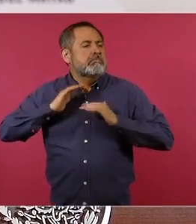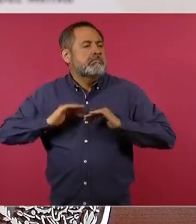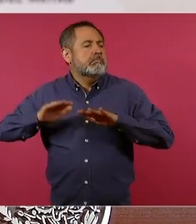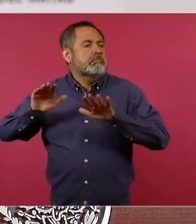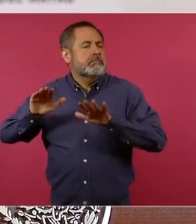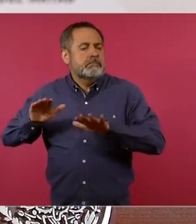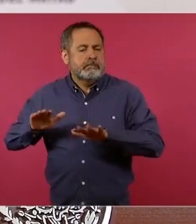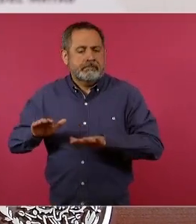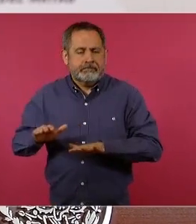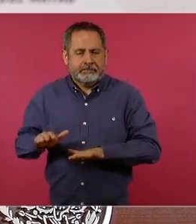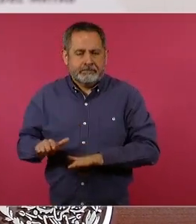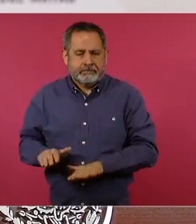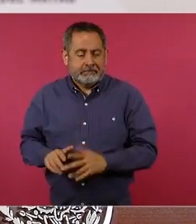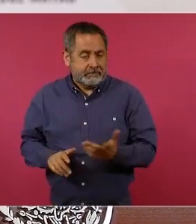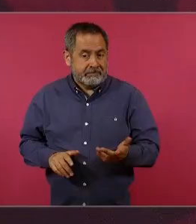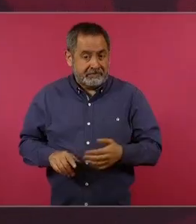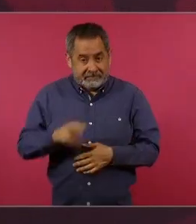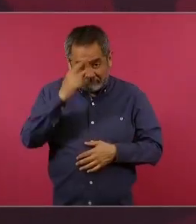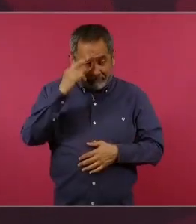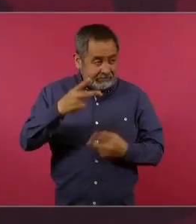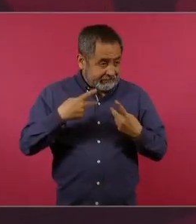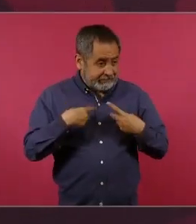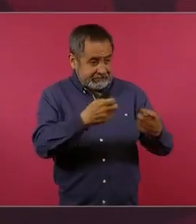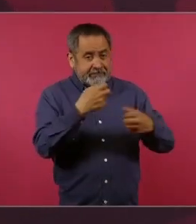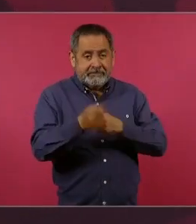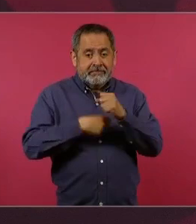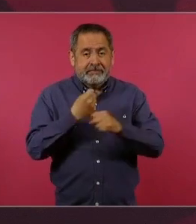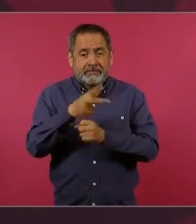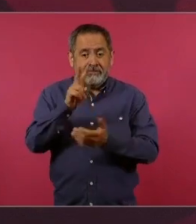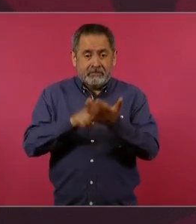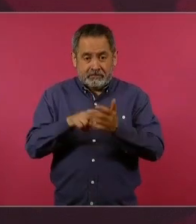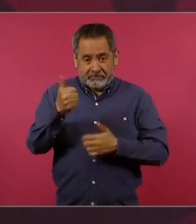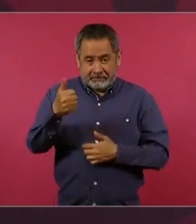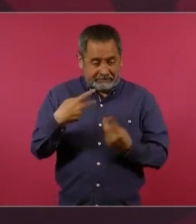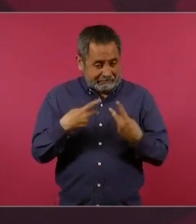En esos tiempos, el fraude del 2006,